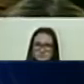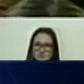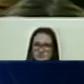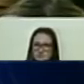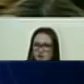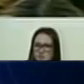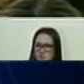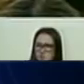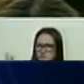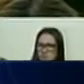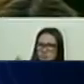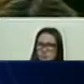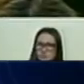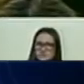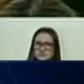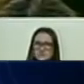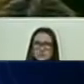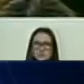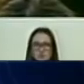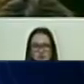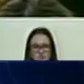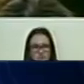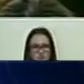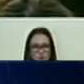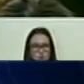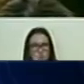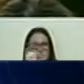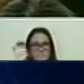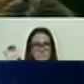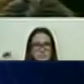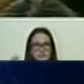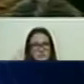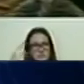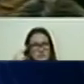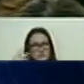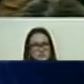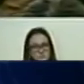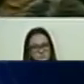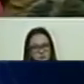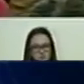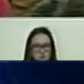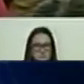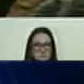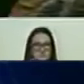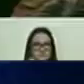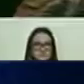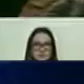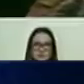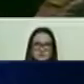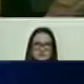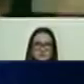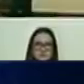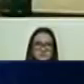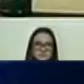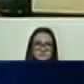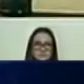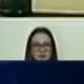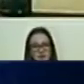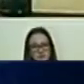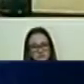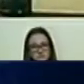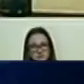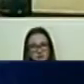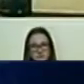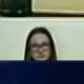país con la situación de refugiados en otros países. Quisiera una reflexión suya sobre estos temas. Bueno, muchas gracias, Liz Flores de